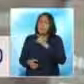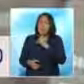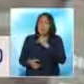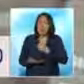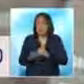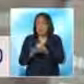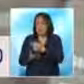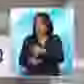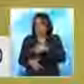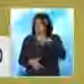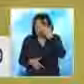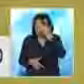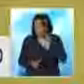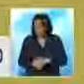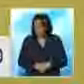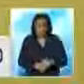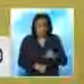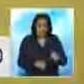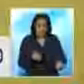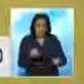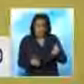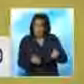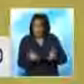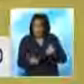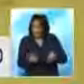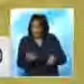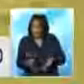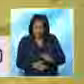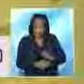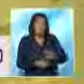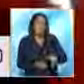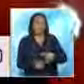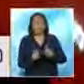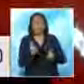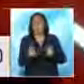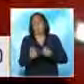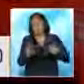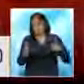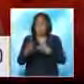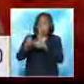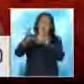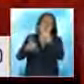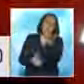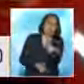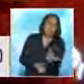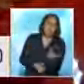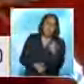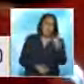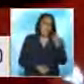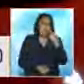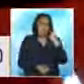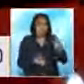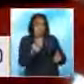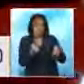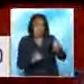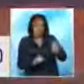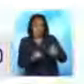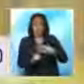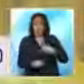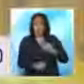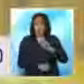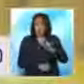grave. El auto que lo arrolló estaba con las llantas arriba. Su chofer, Renato Quiroz Minchán, de 24